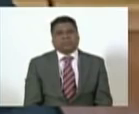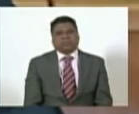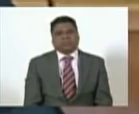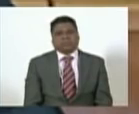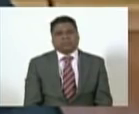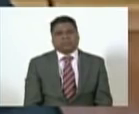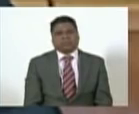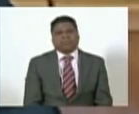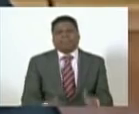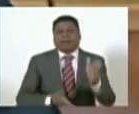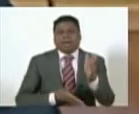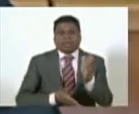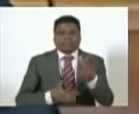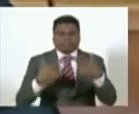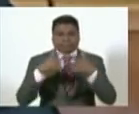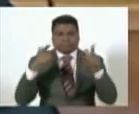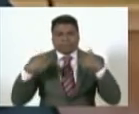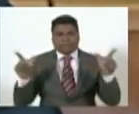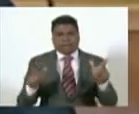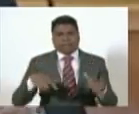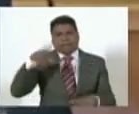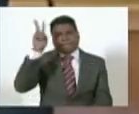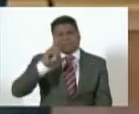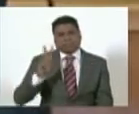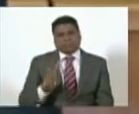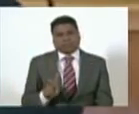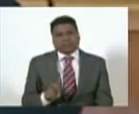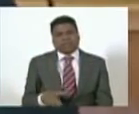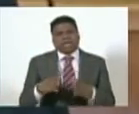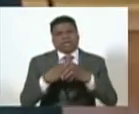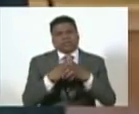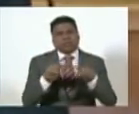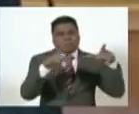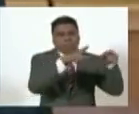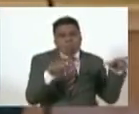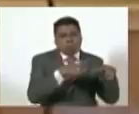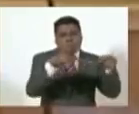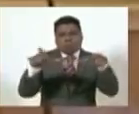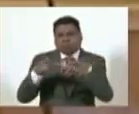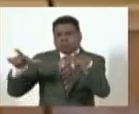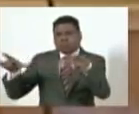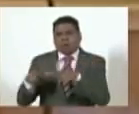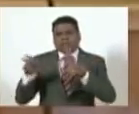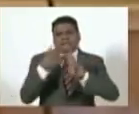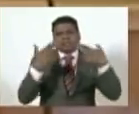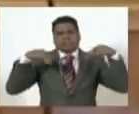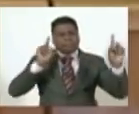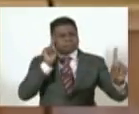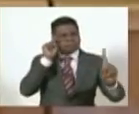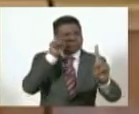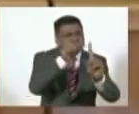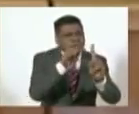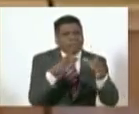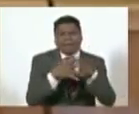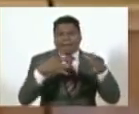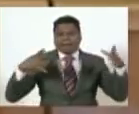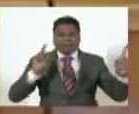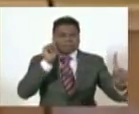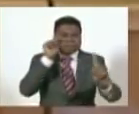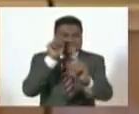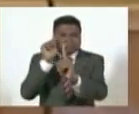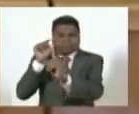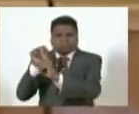para ir liberando el país y para ir garantizando cuadrantes de paz. Grandes retos que tenemos, muy grandes retos